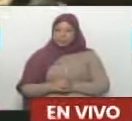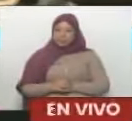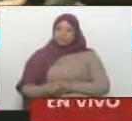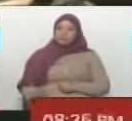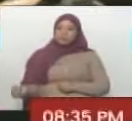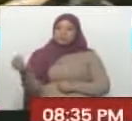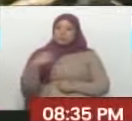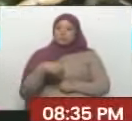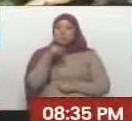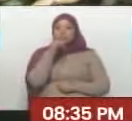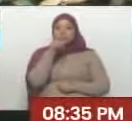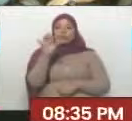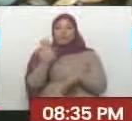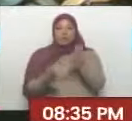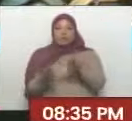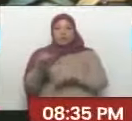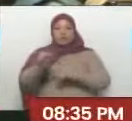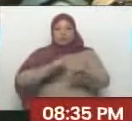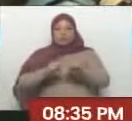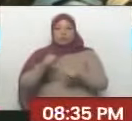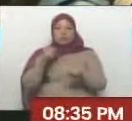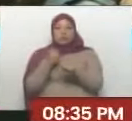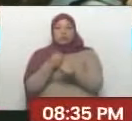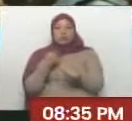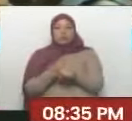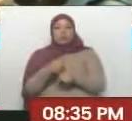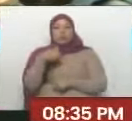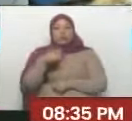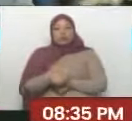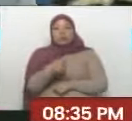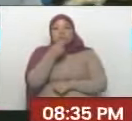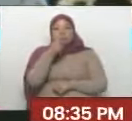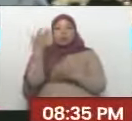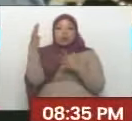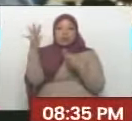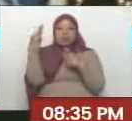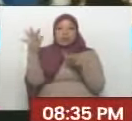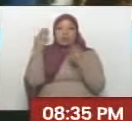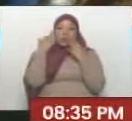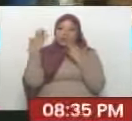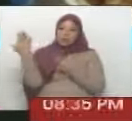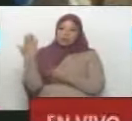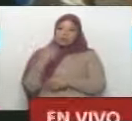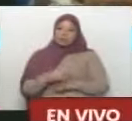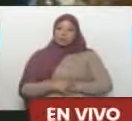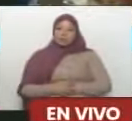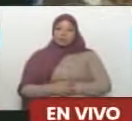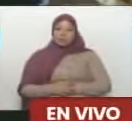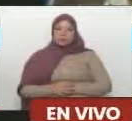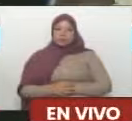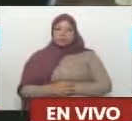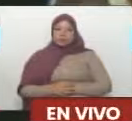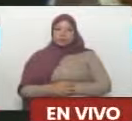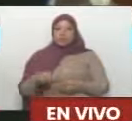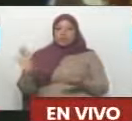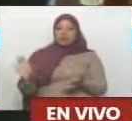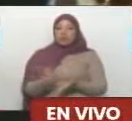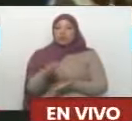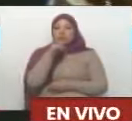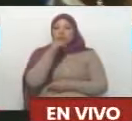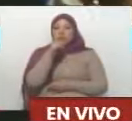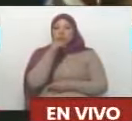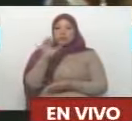máximo exponente del Movimiento Corazón Llanero. Aquí está, vamos a dar un aplauso, ¿vale, Cristóbal? Leyenda viviente